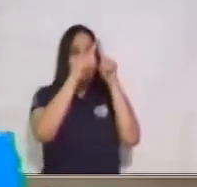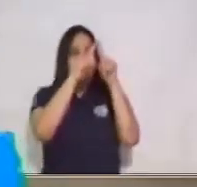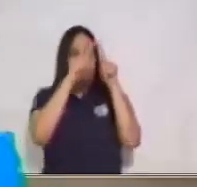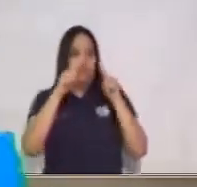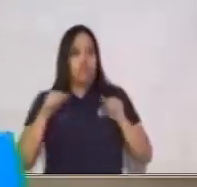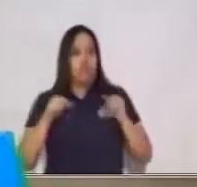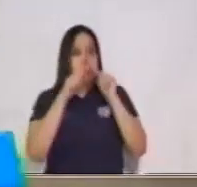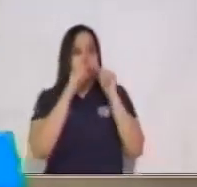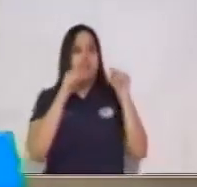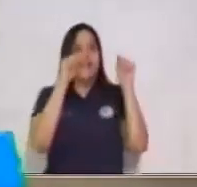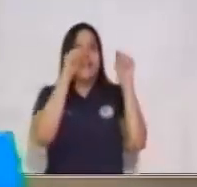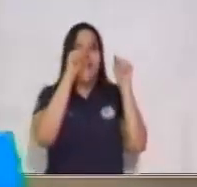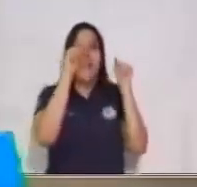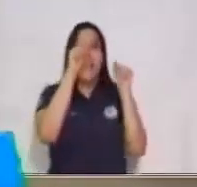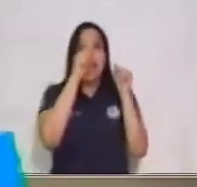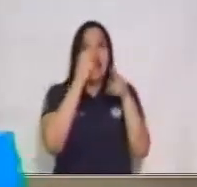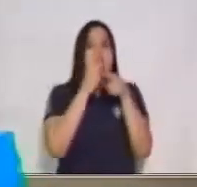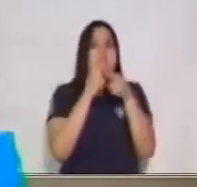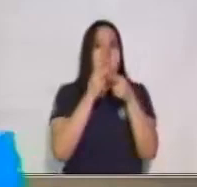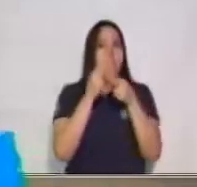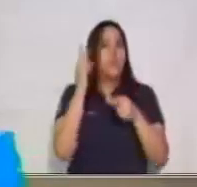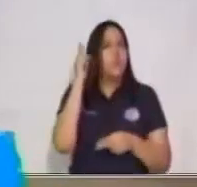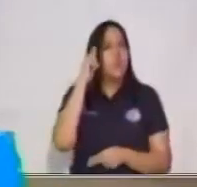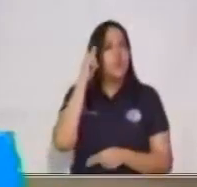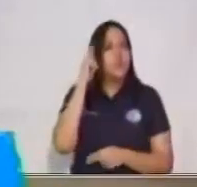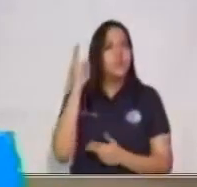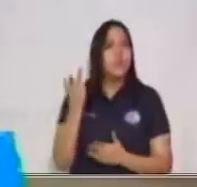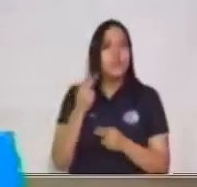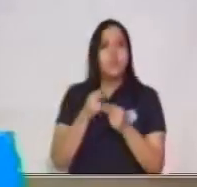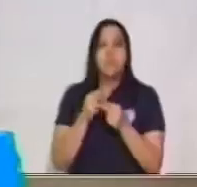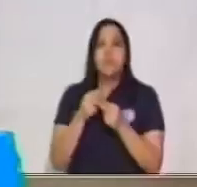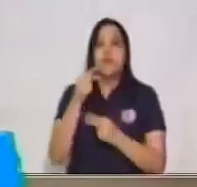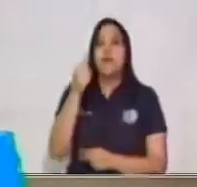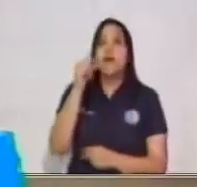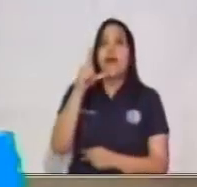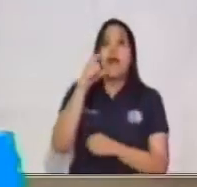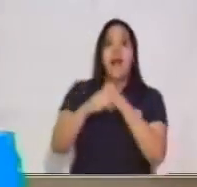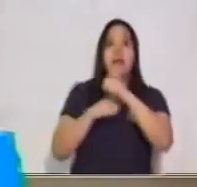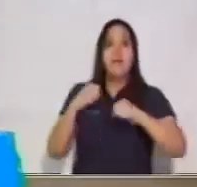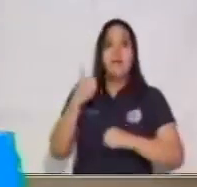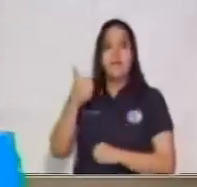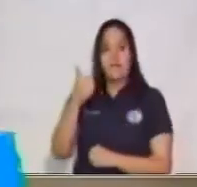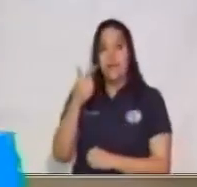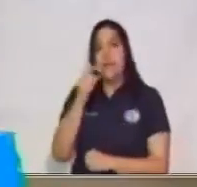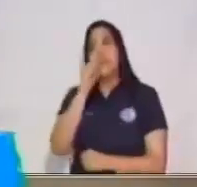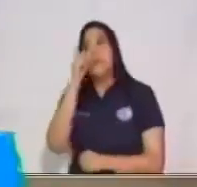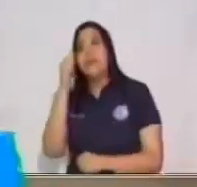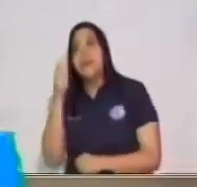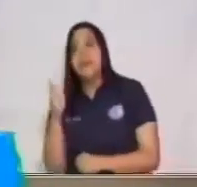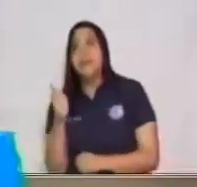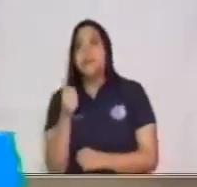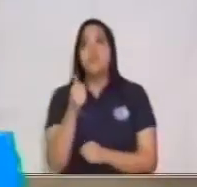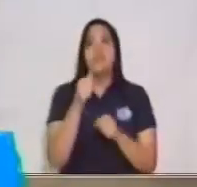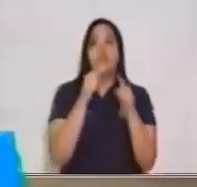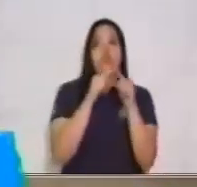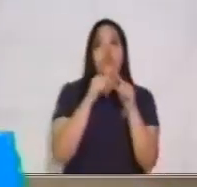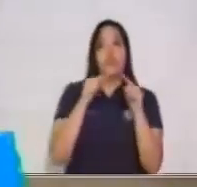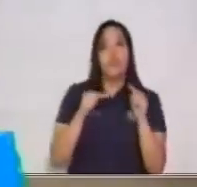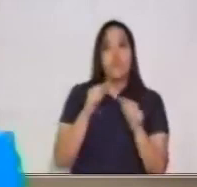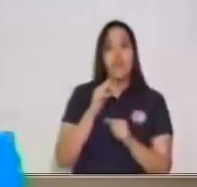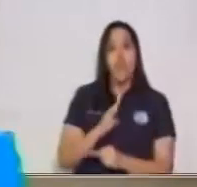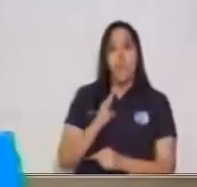A. ¿Cómo se llama este ángulo? Muy bien, alfa. Y tenemos alfa,